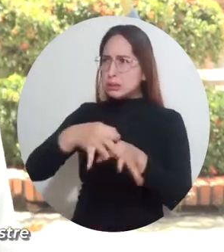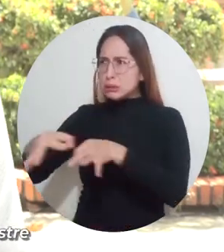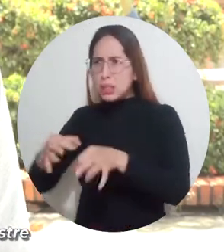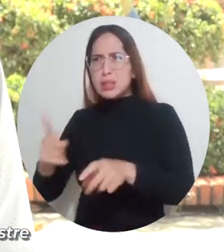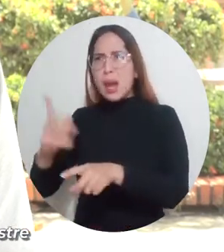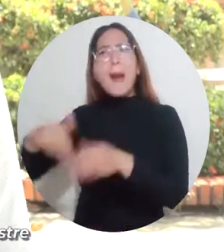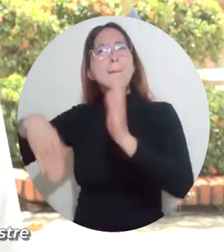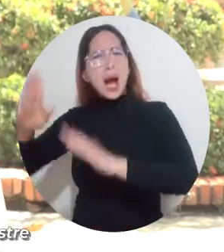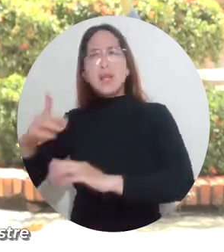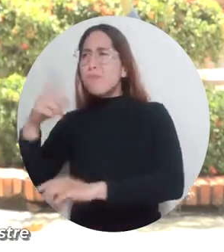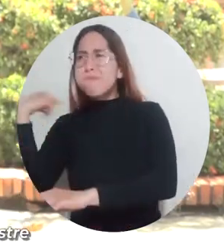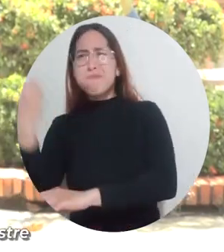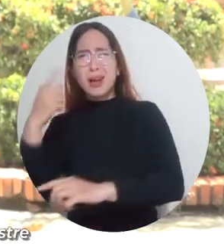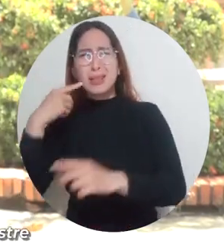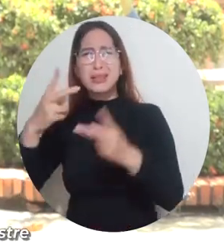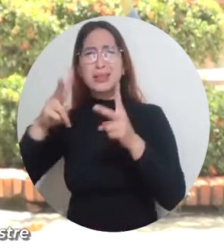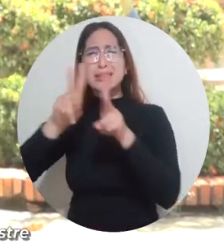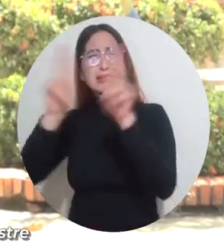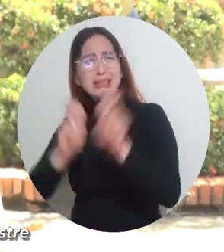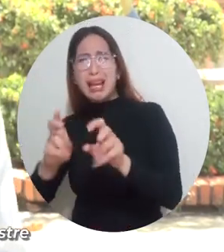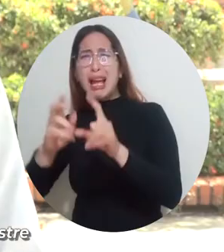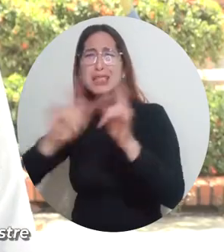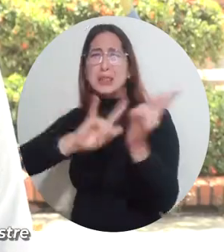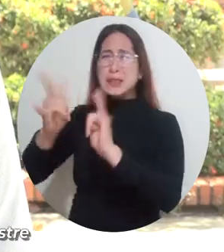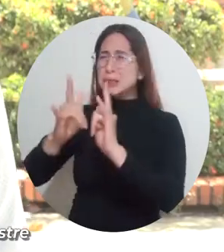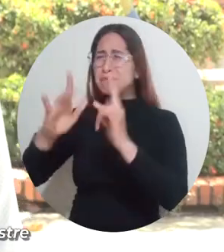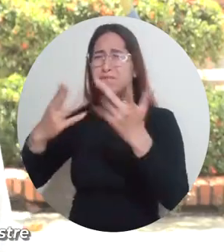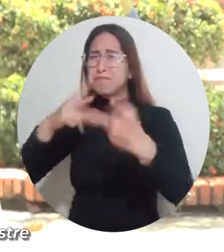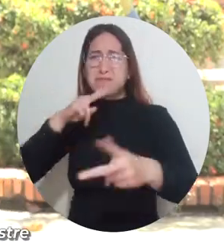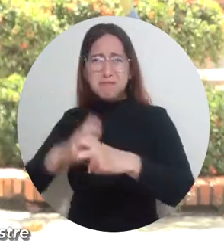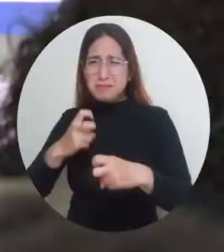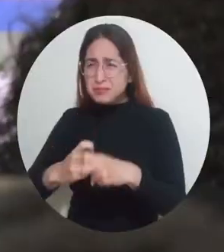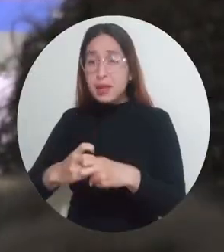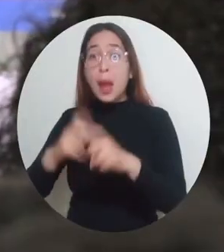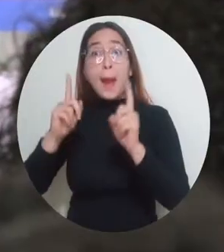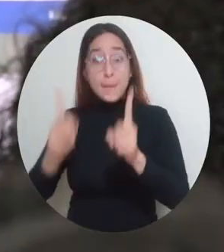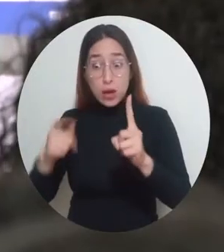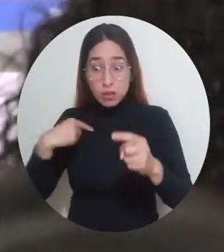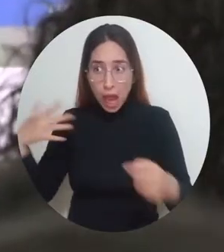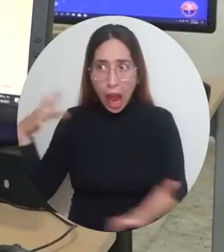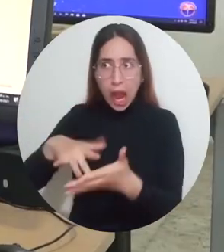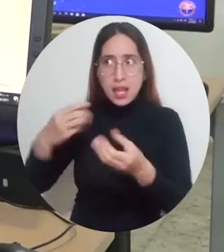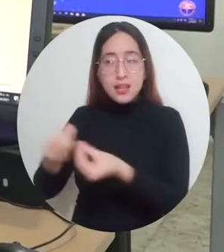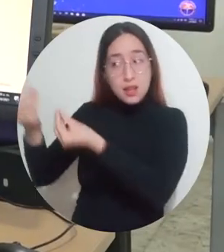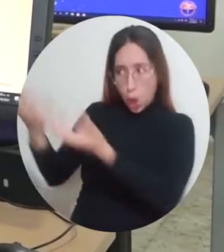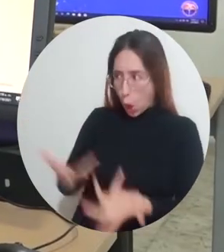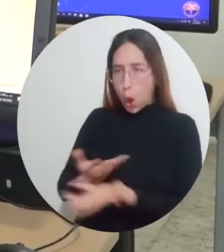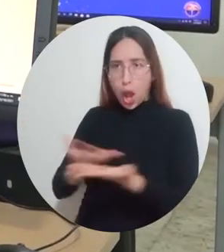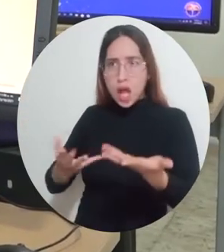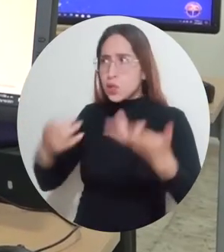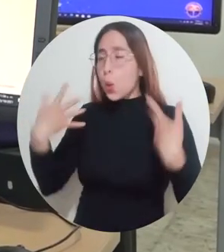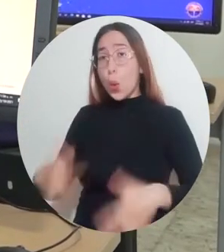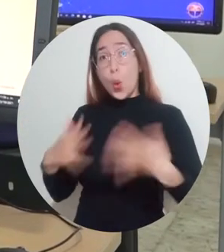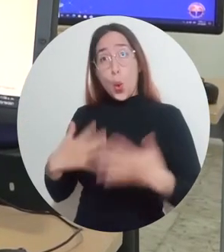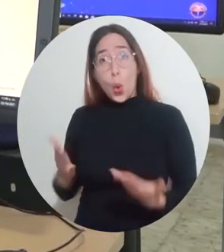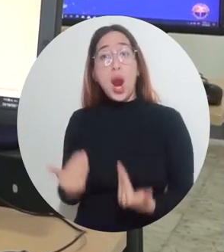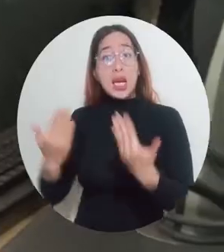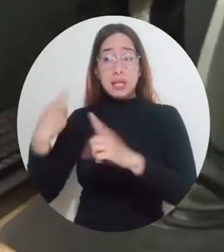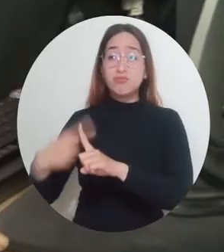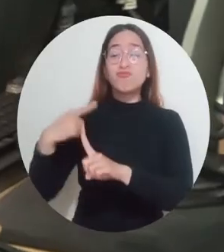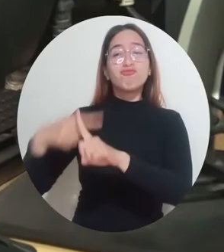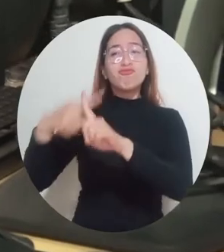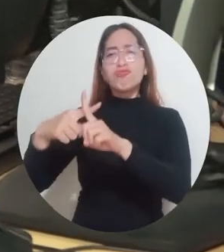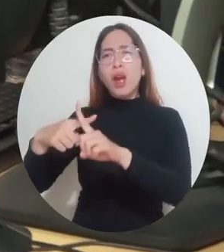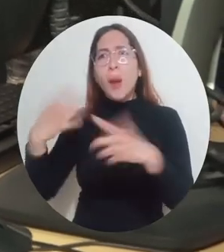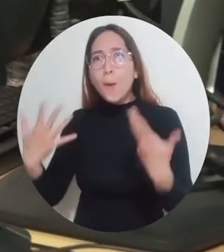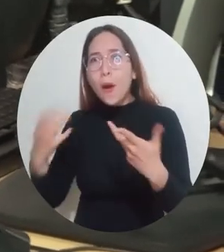a veces es demasiado mala y teniendo pues esta, por decirlo así, herramienta en este lugar, es una ventaja para nosotros, ya que vamos